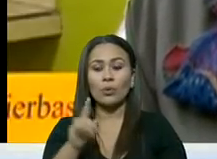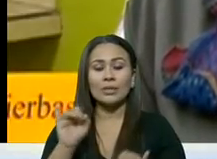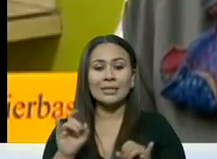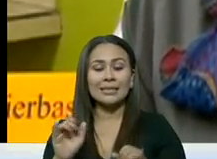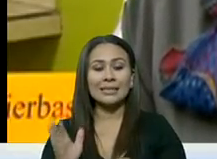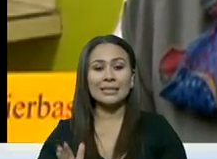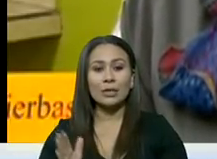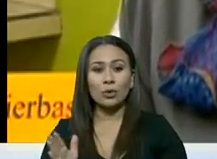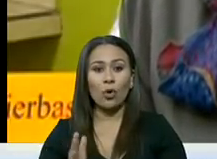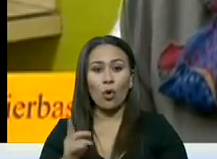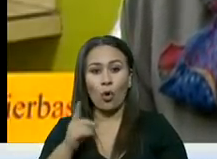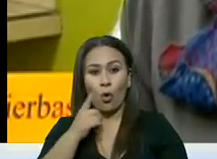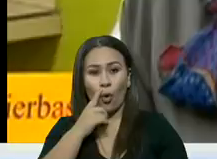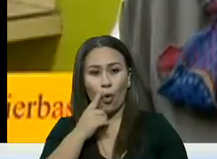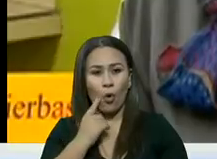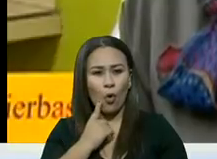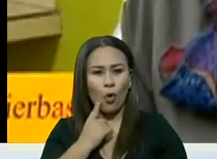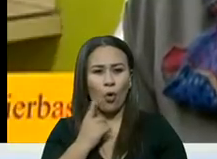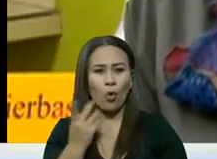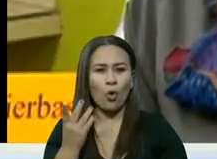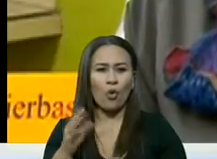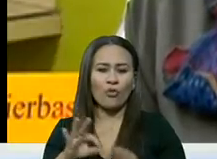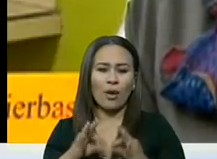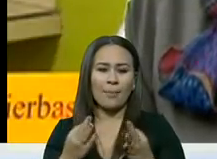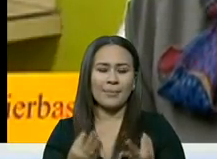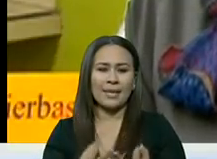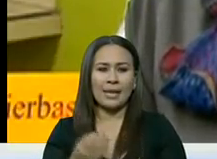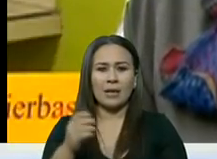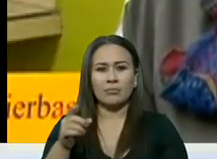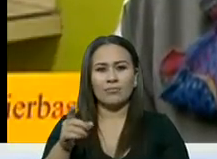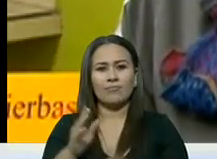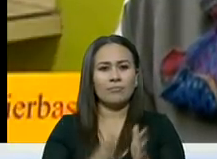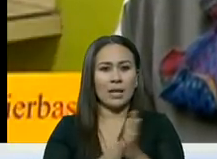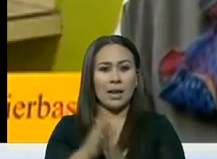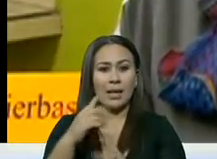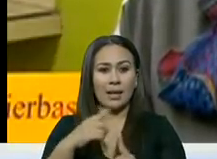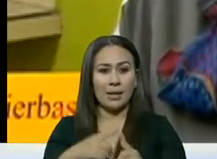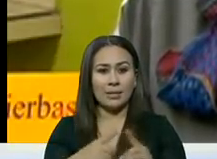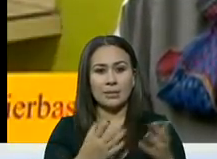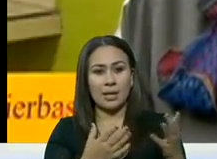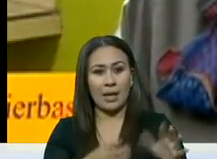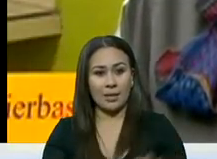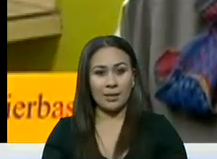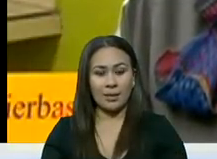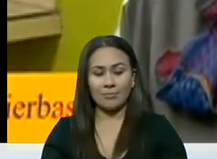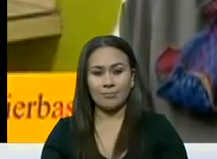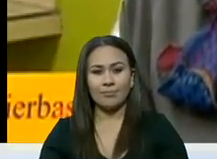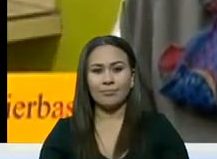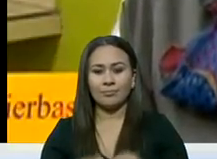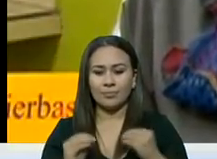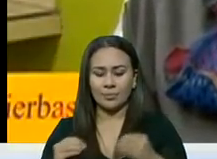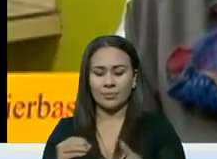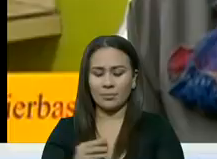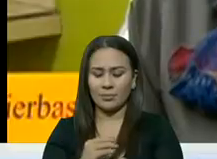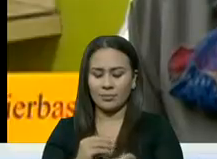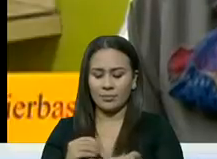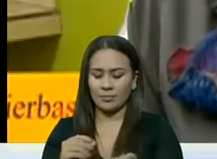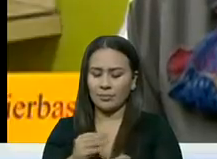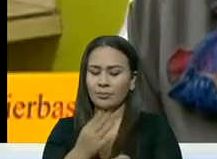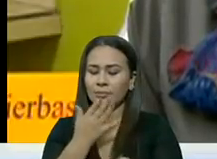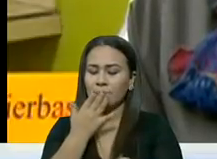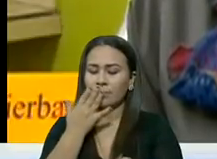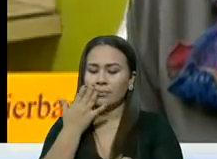técnicos cubanos, la Fundación Familia Salesiana inició con esta actividad que es los aceites esenciales, donde